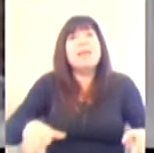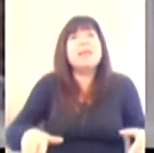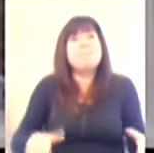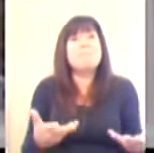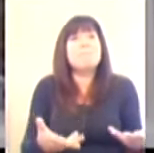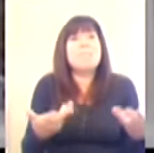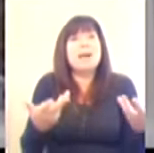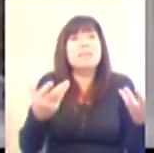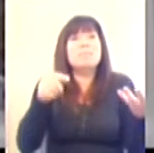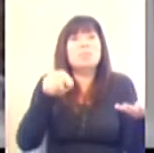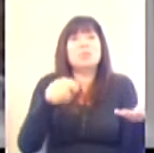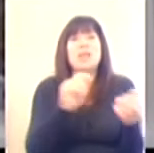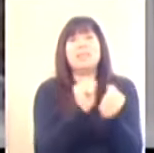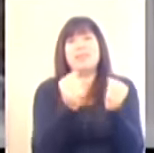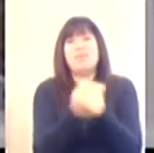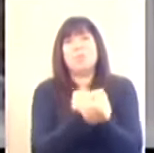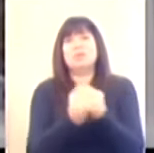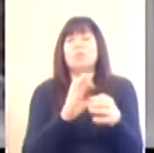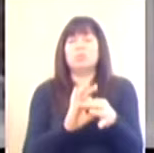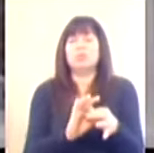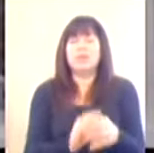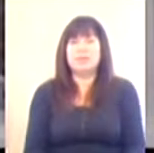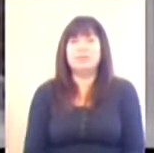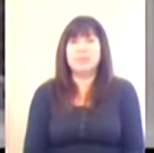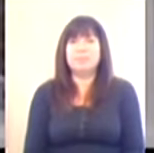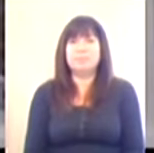esta transformación. Muchas gracias.